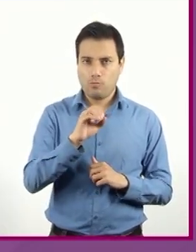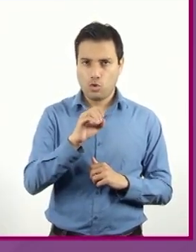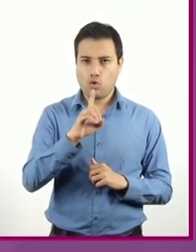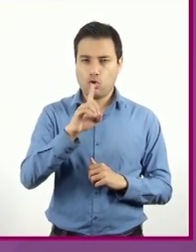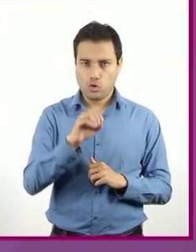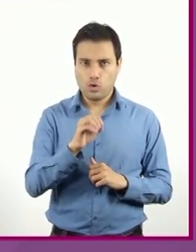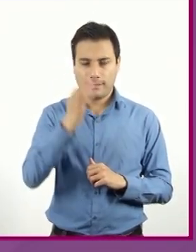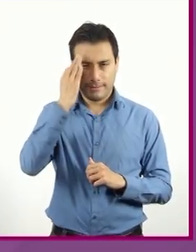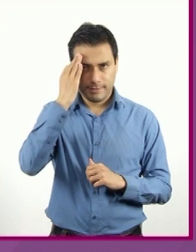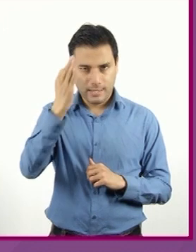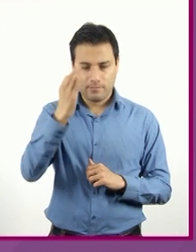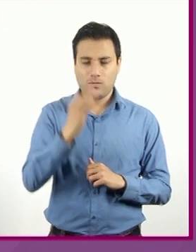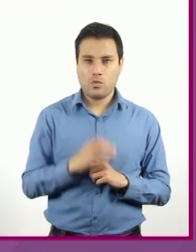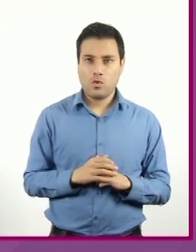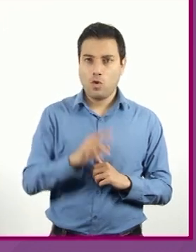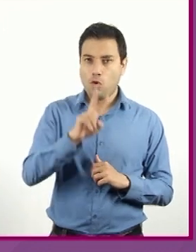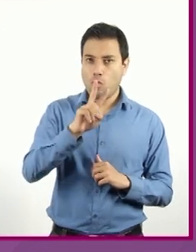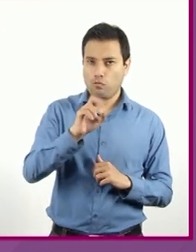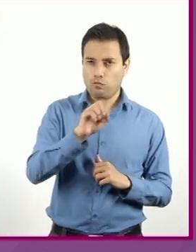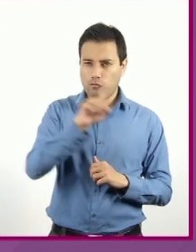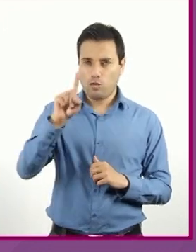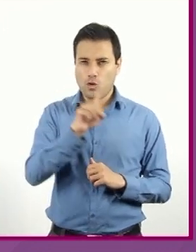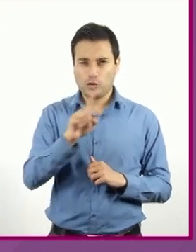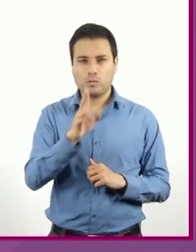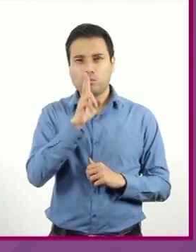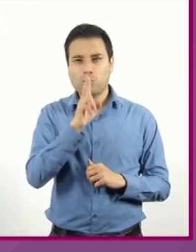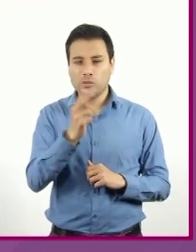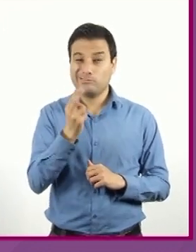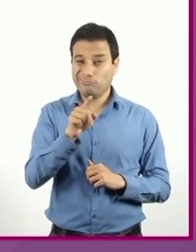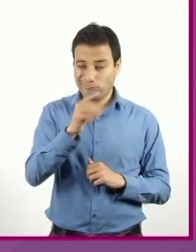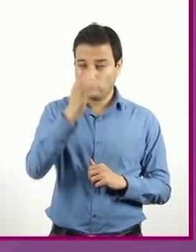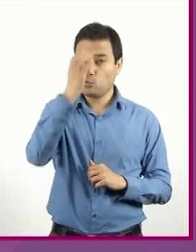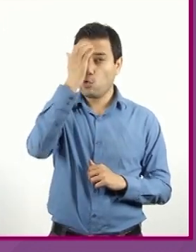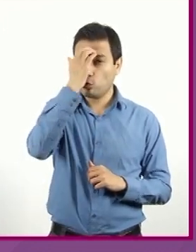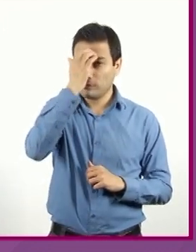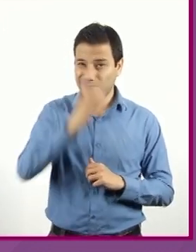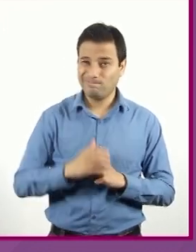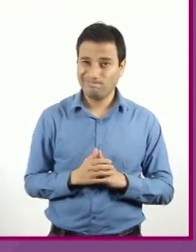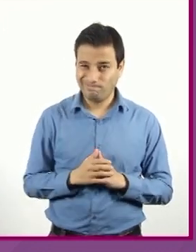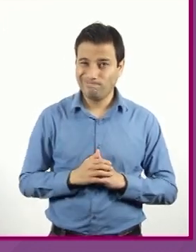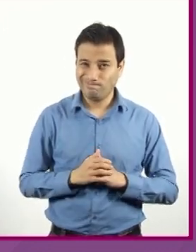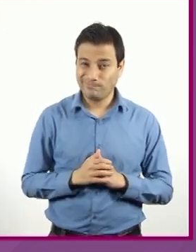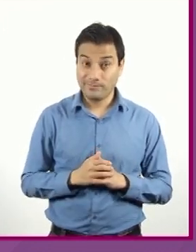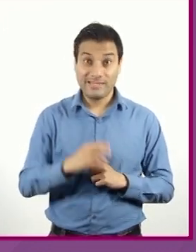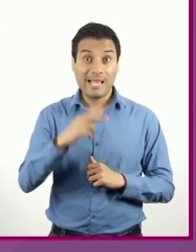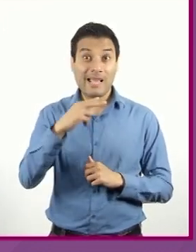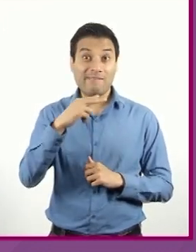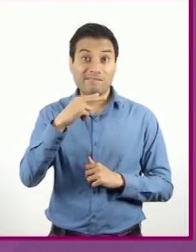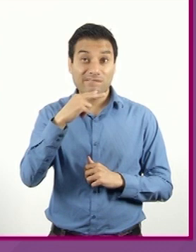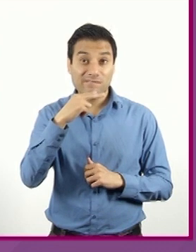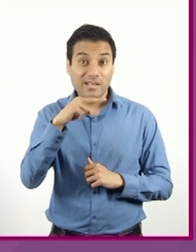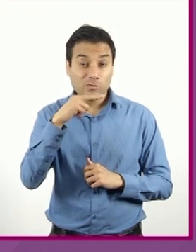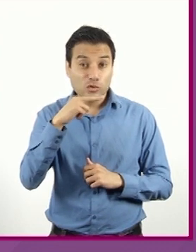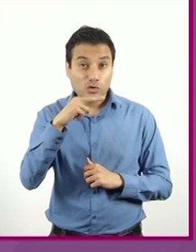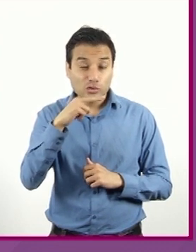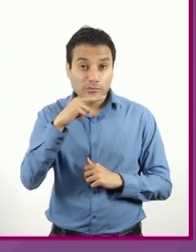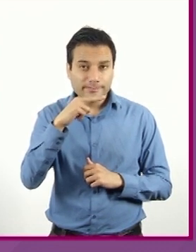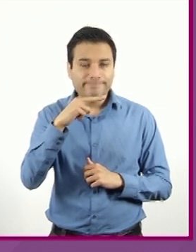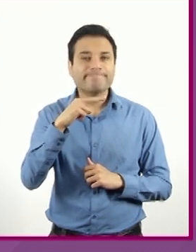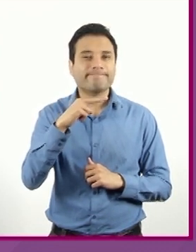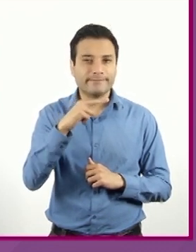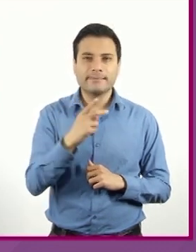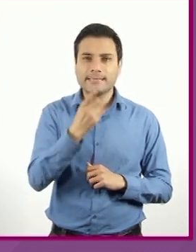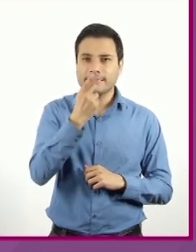verbos empleados en los formularios, ya que estas categorías gramaticales nos precisan la manera en que